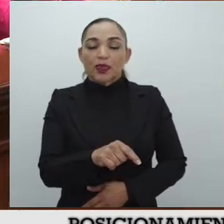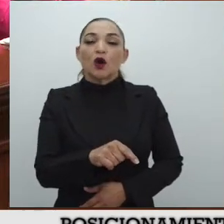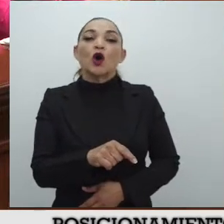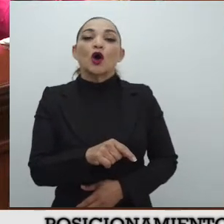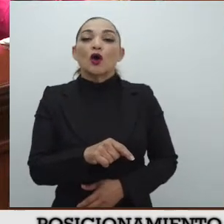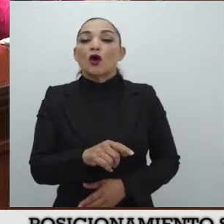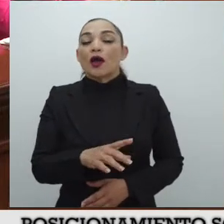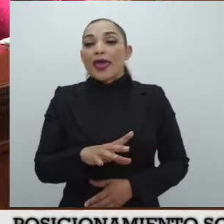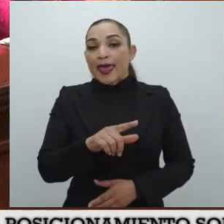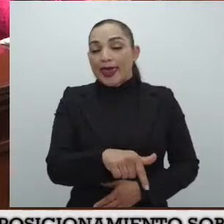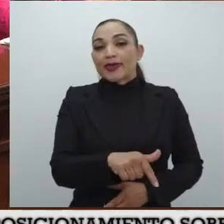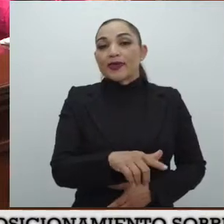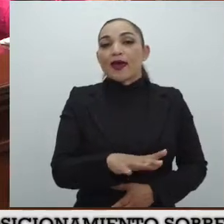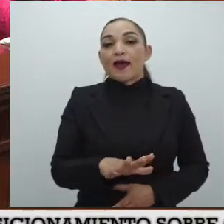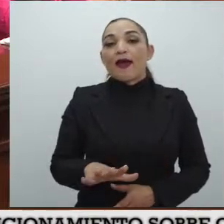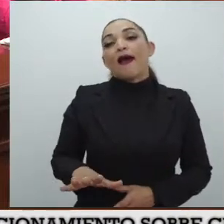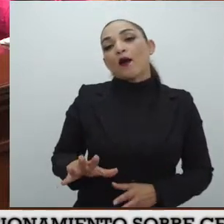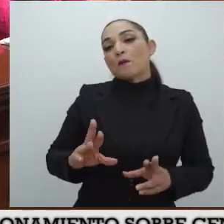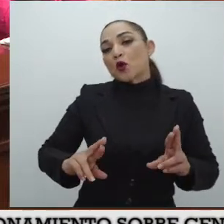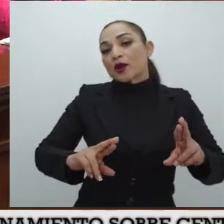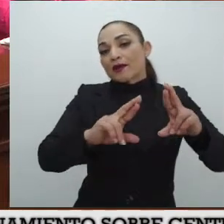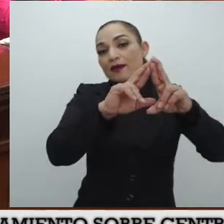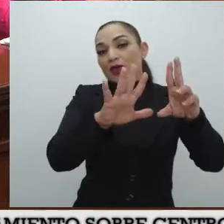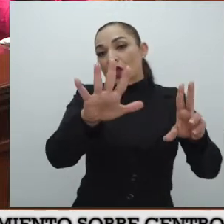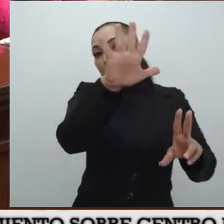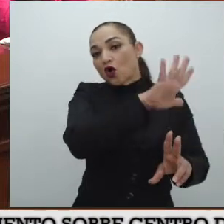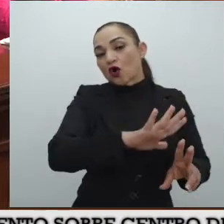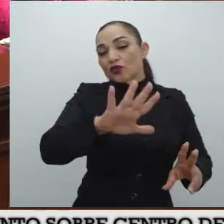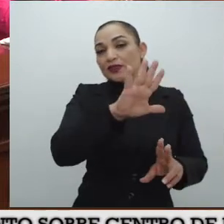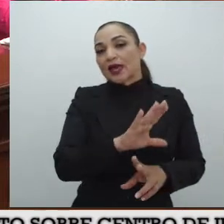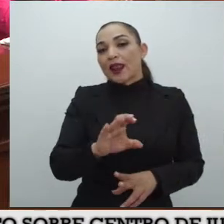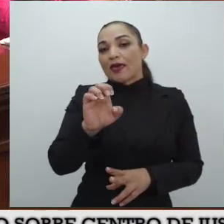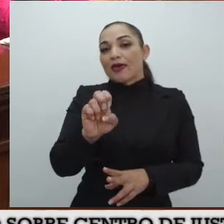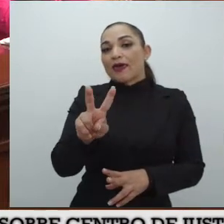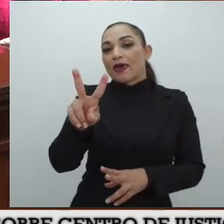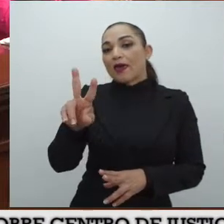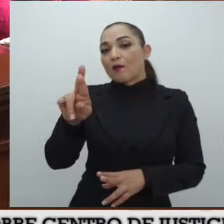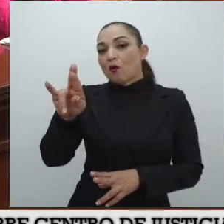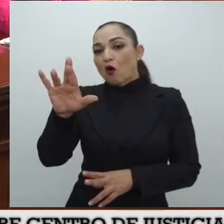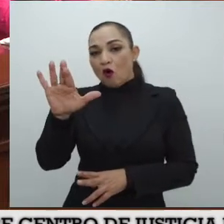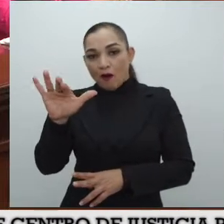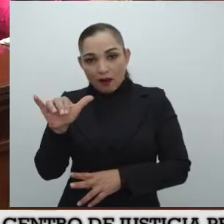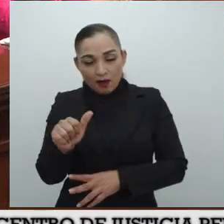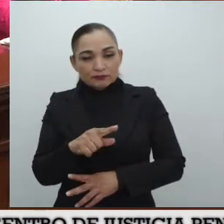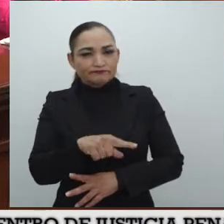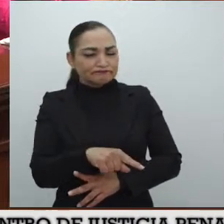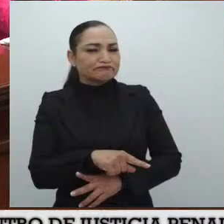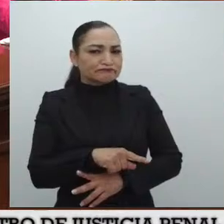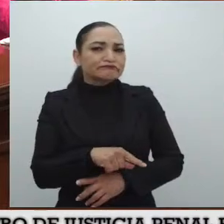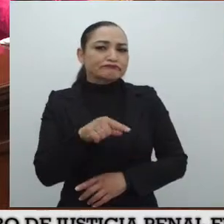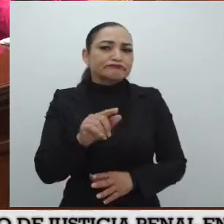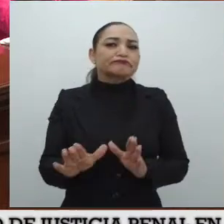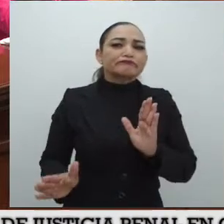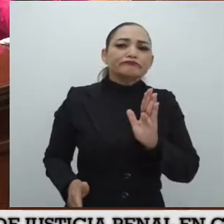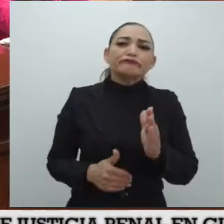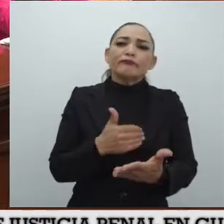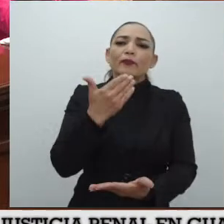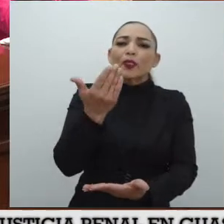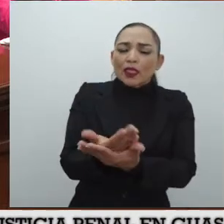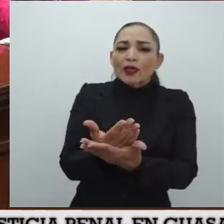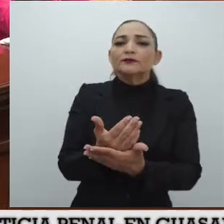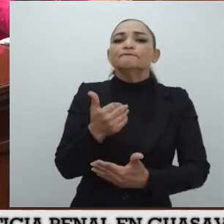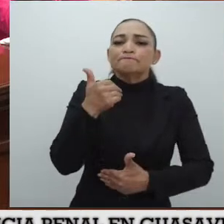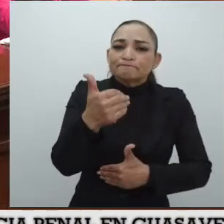región del Ébora. Esta propuesta sería un avance toda vez que existe la necesidad de